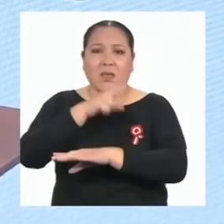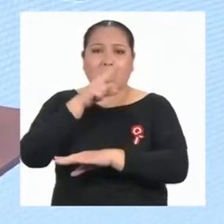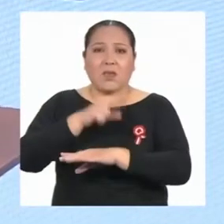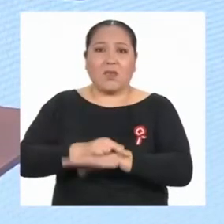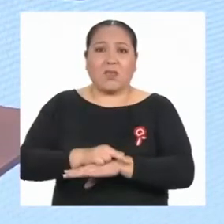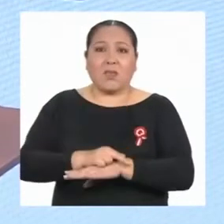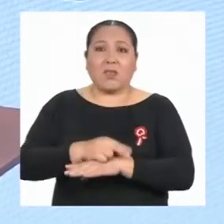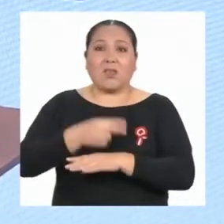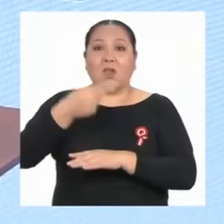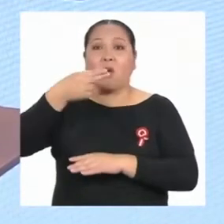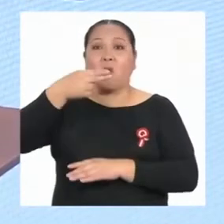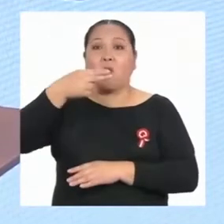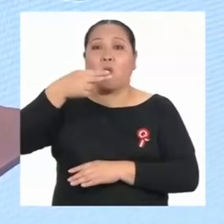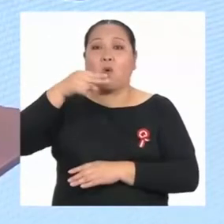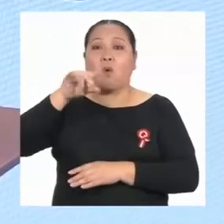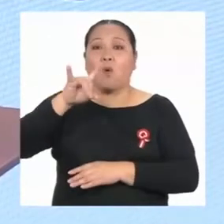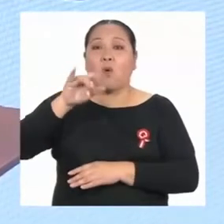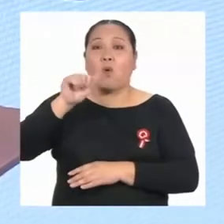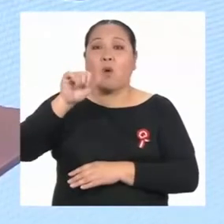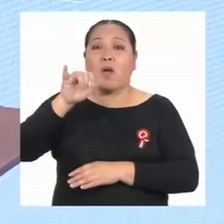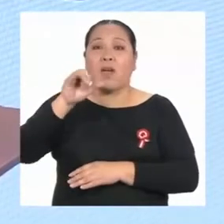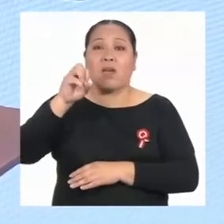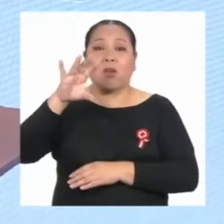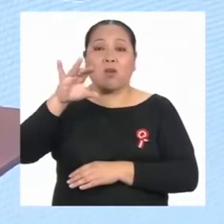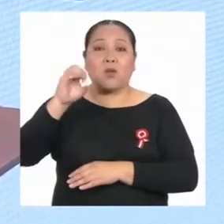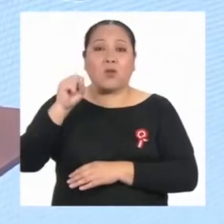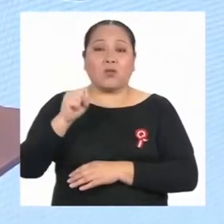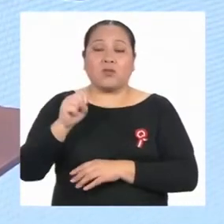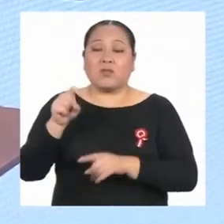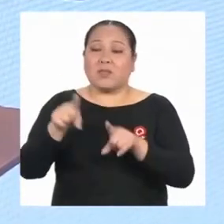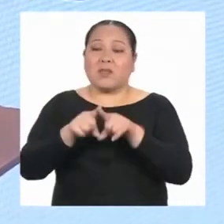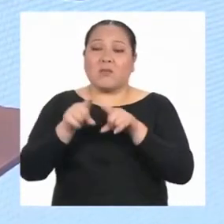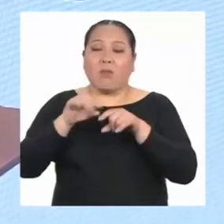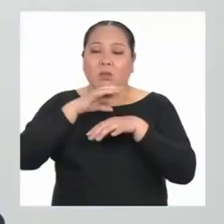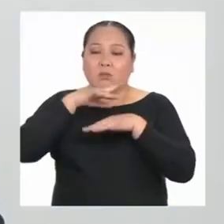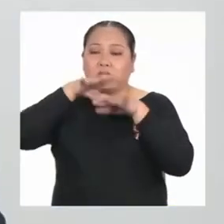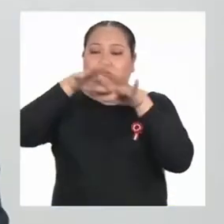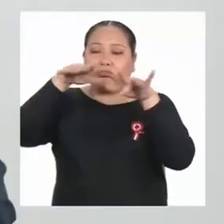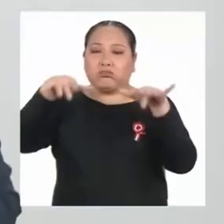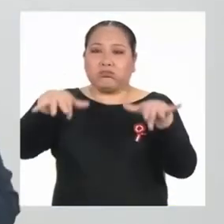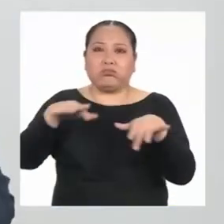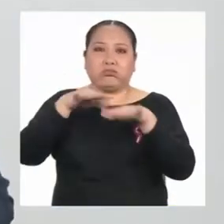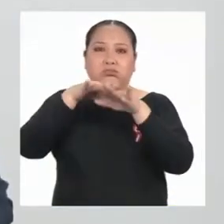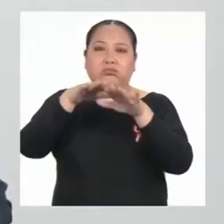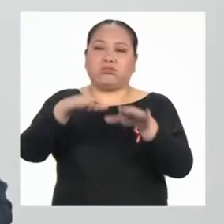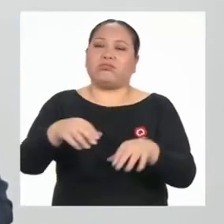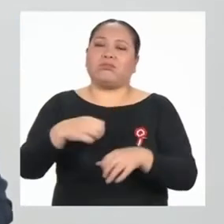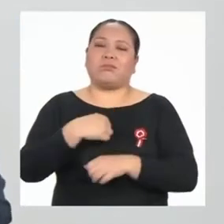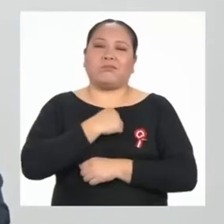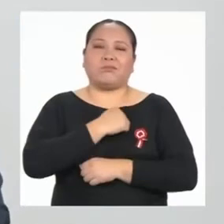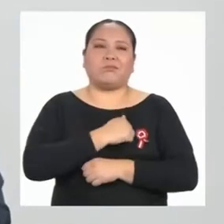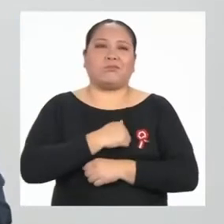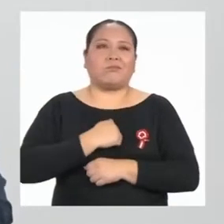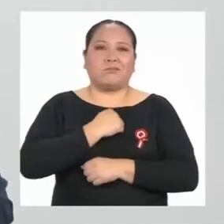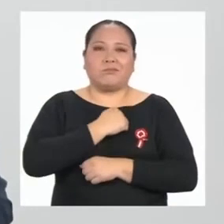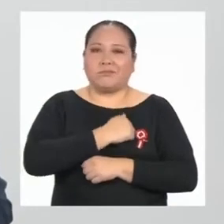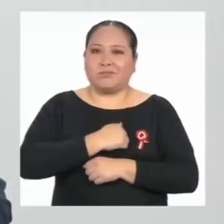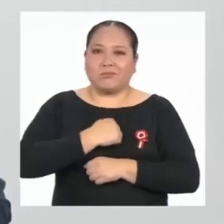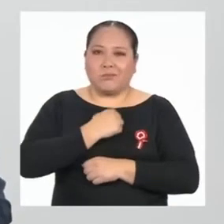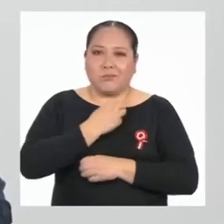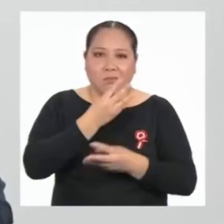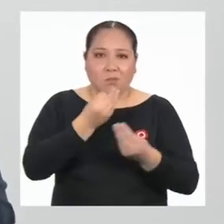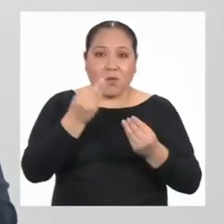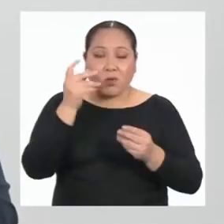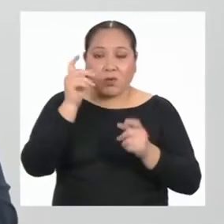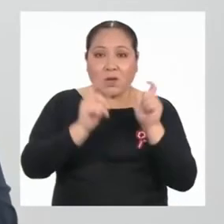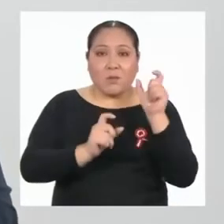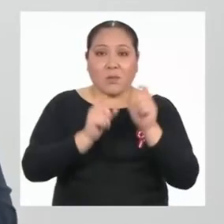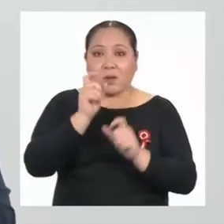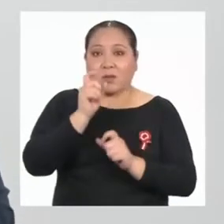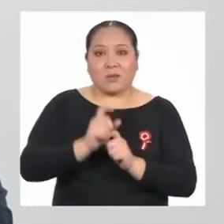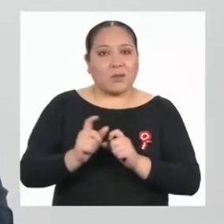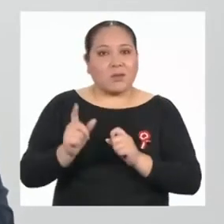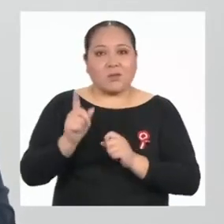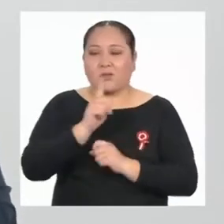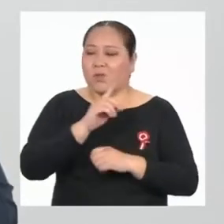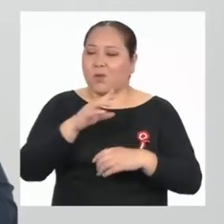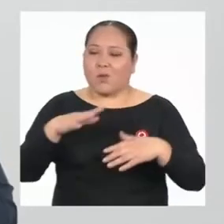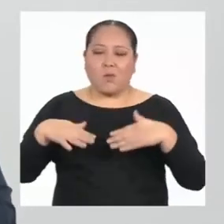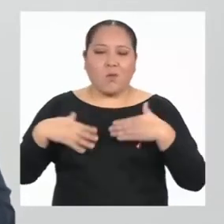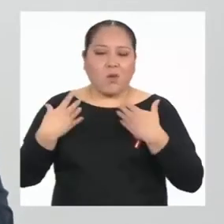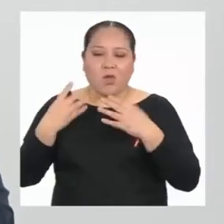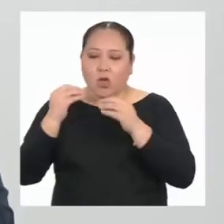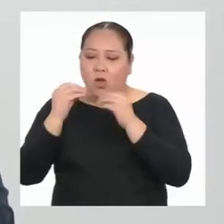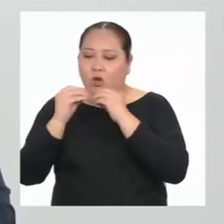y activaciones de quebradas que causaron también varias inundaciones. Lamentablemente, muchas personas aún no han